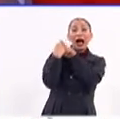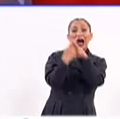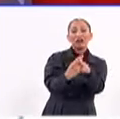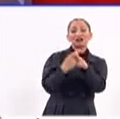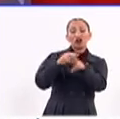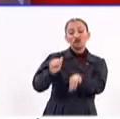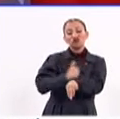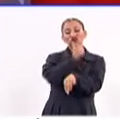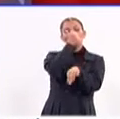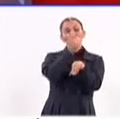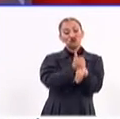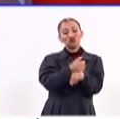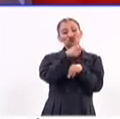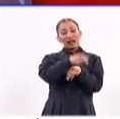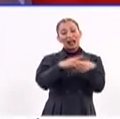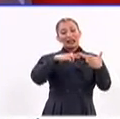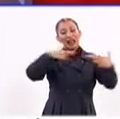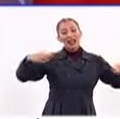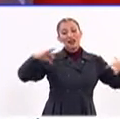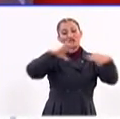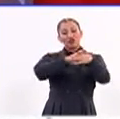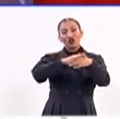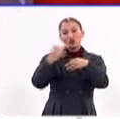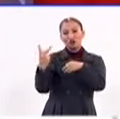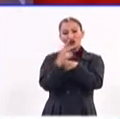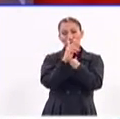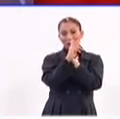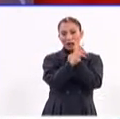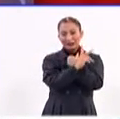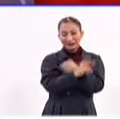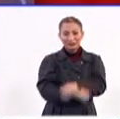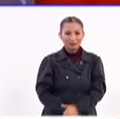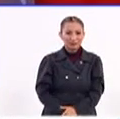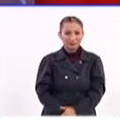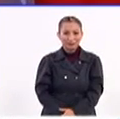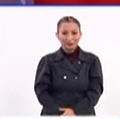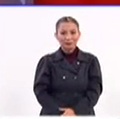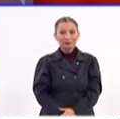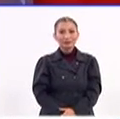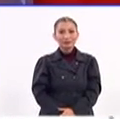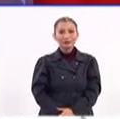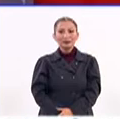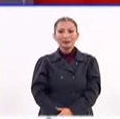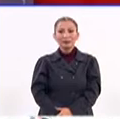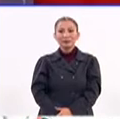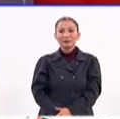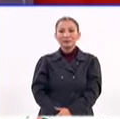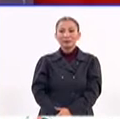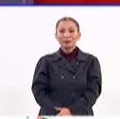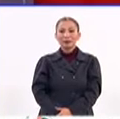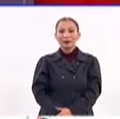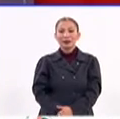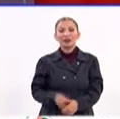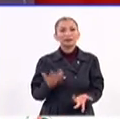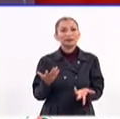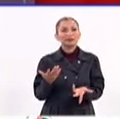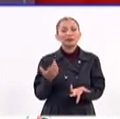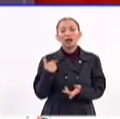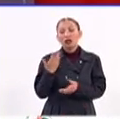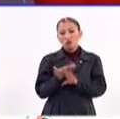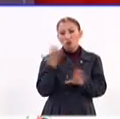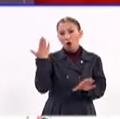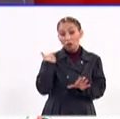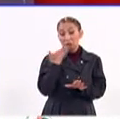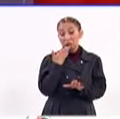del establecimiento de relaciones diplomáticas entre los dos países, las cuales fueron